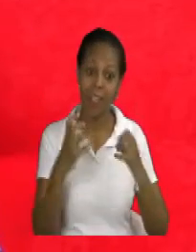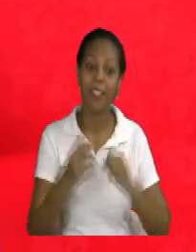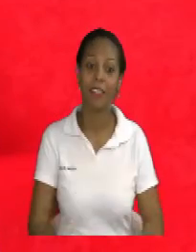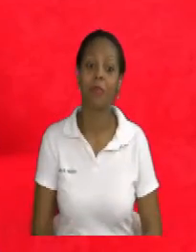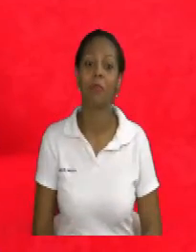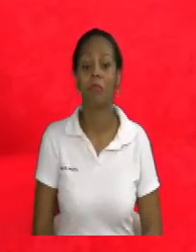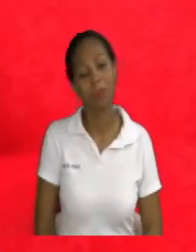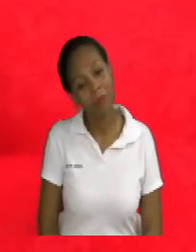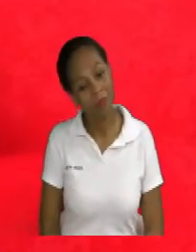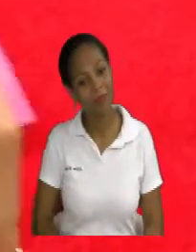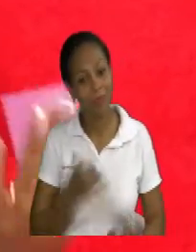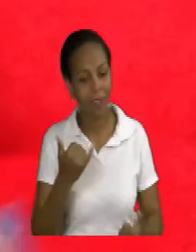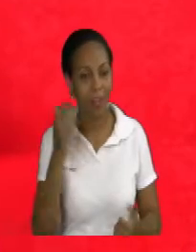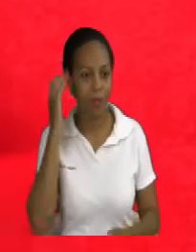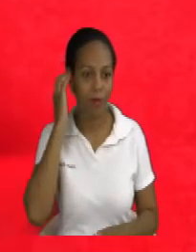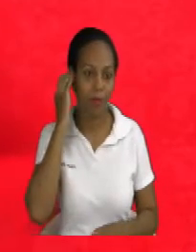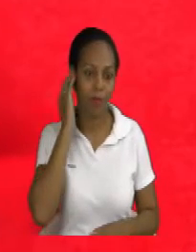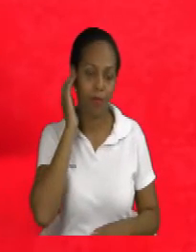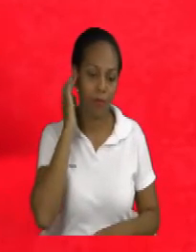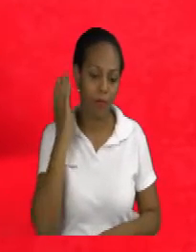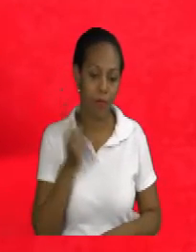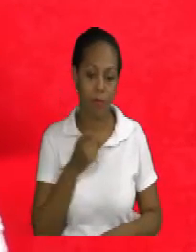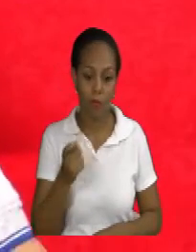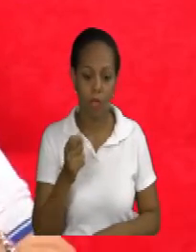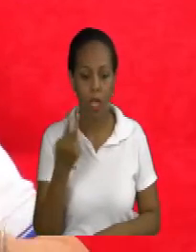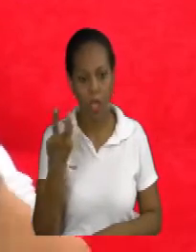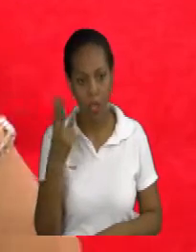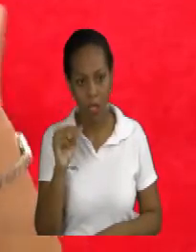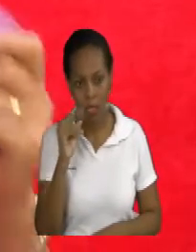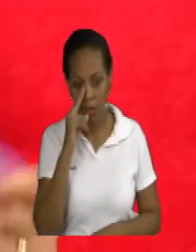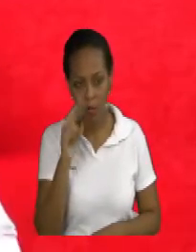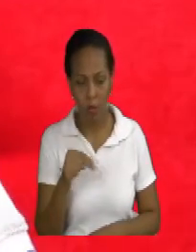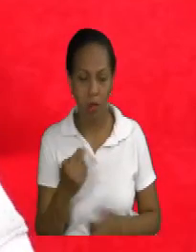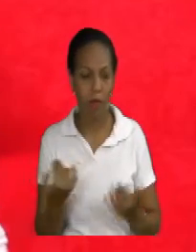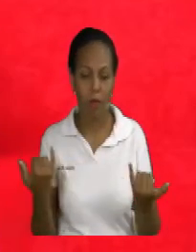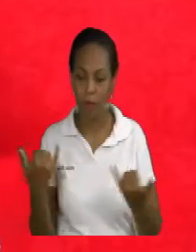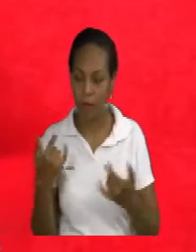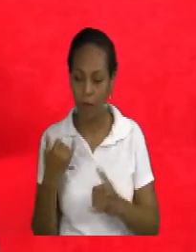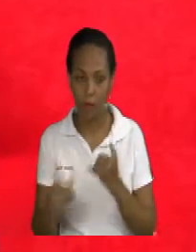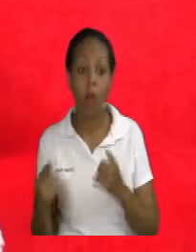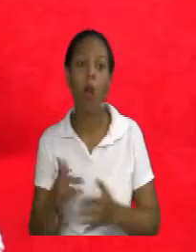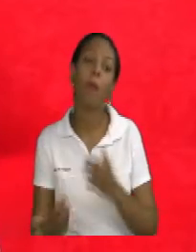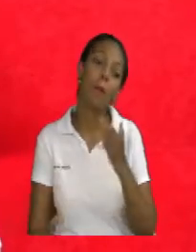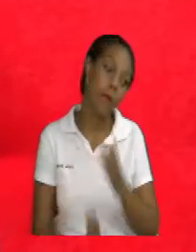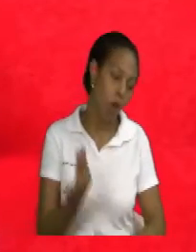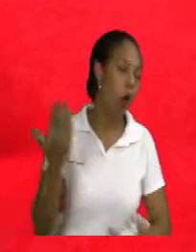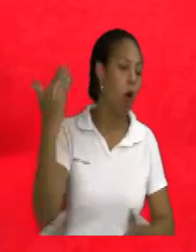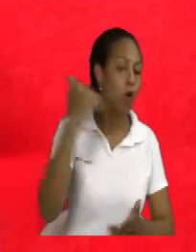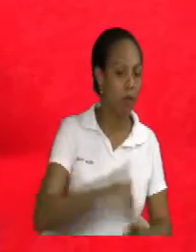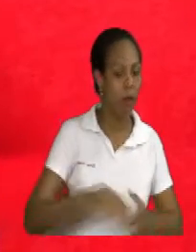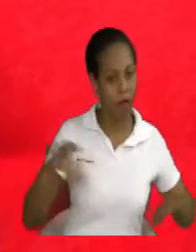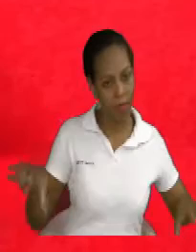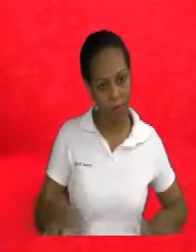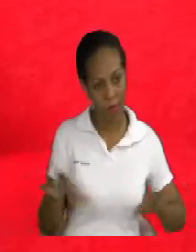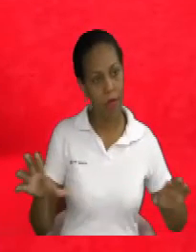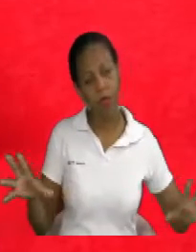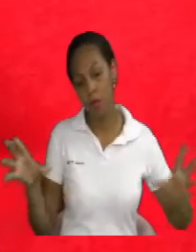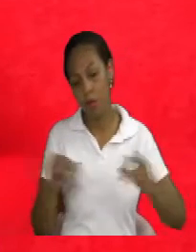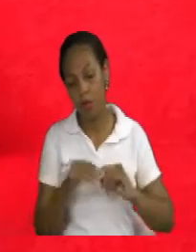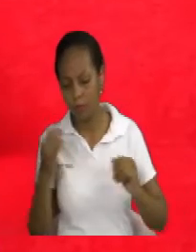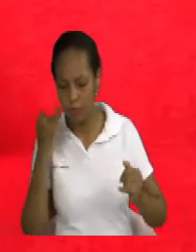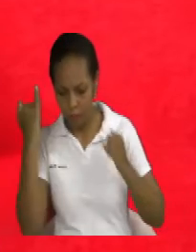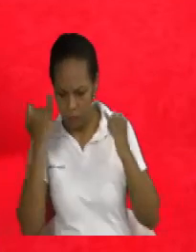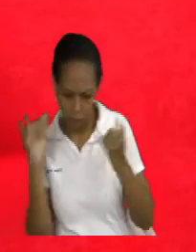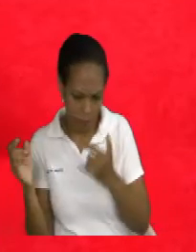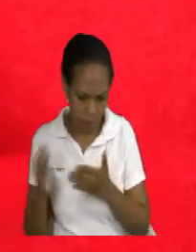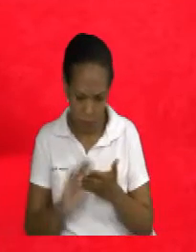nuestro periodo de la actual Junta termina el 30 de junio y arrancamos nuevamente toda la actividad para poder preparar toda la logística y